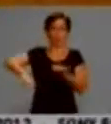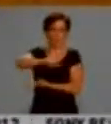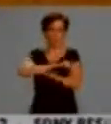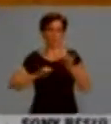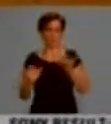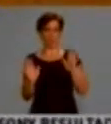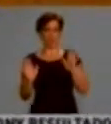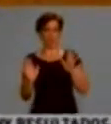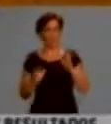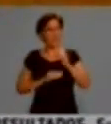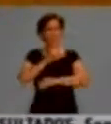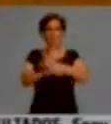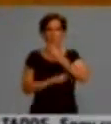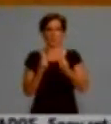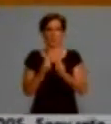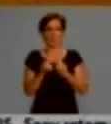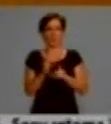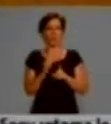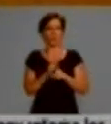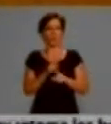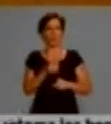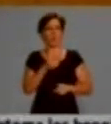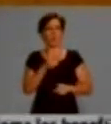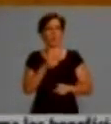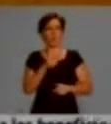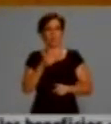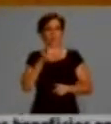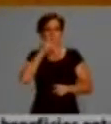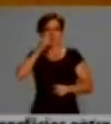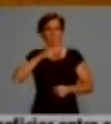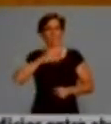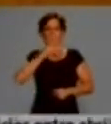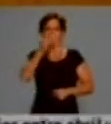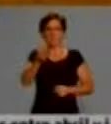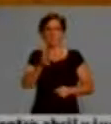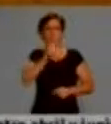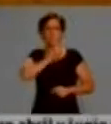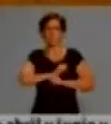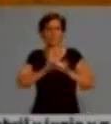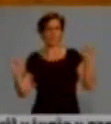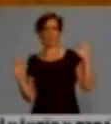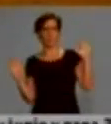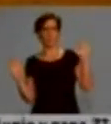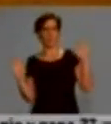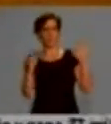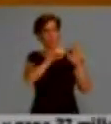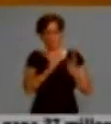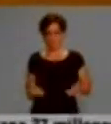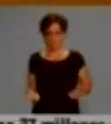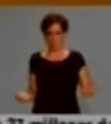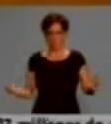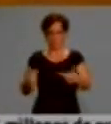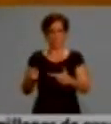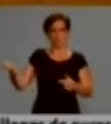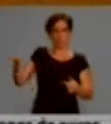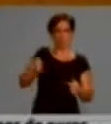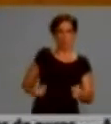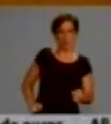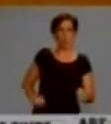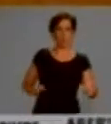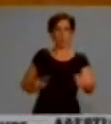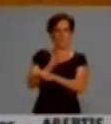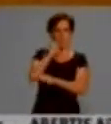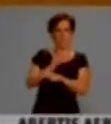hecho con un cinismo y un sadismo social insoportable. Mientras recortan salarios, prestaciones y